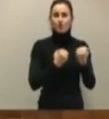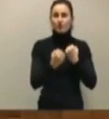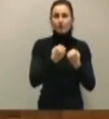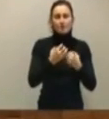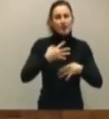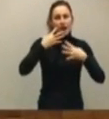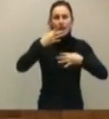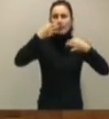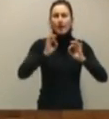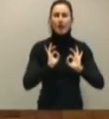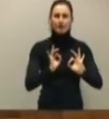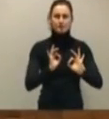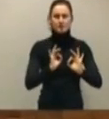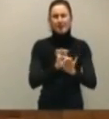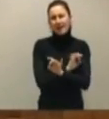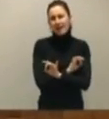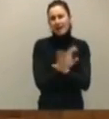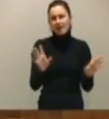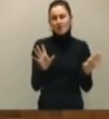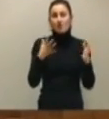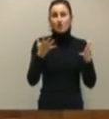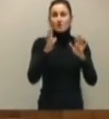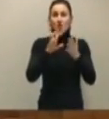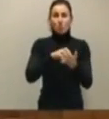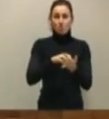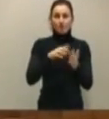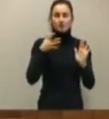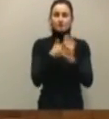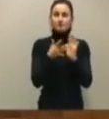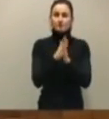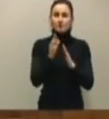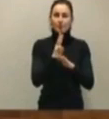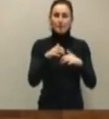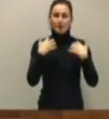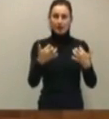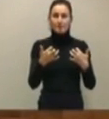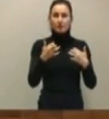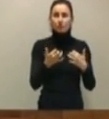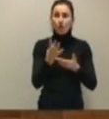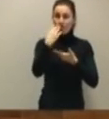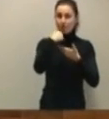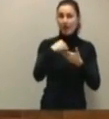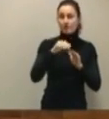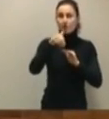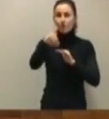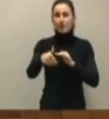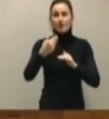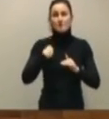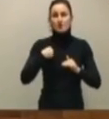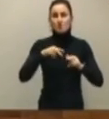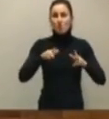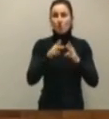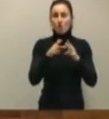absolutamente real. Así han expresado sus dudas en esta Cámara y fuera de ella múltiples representantes y agentes